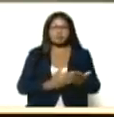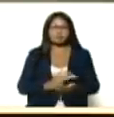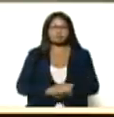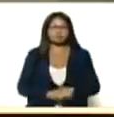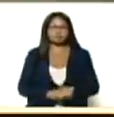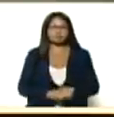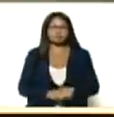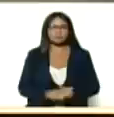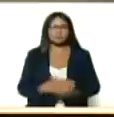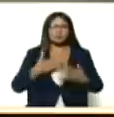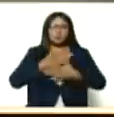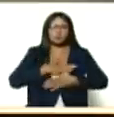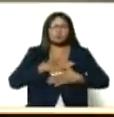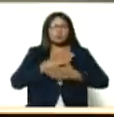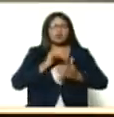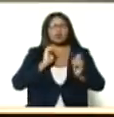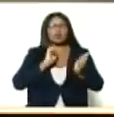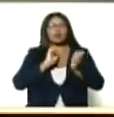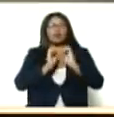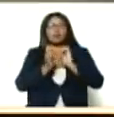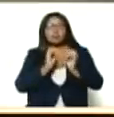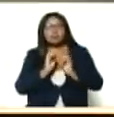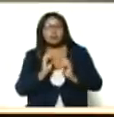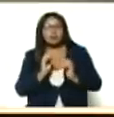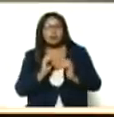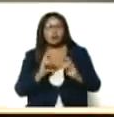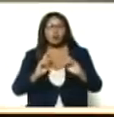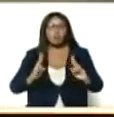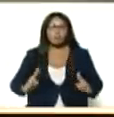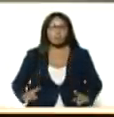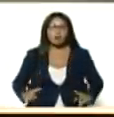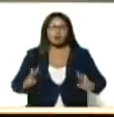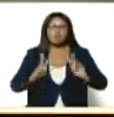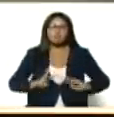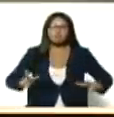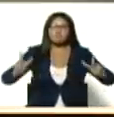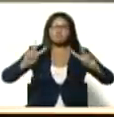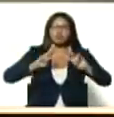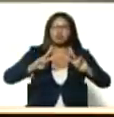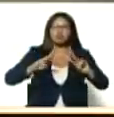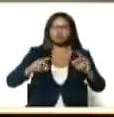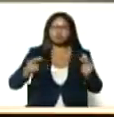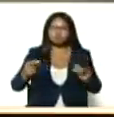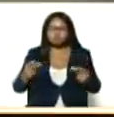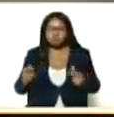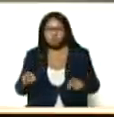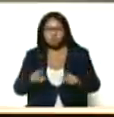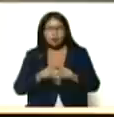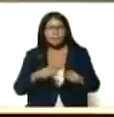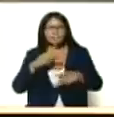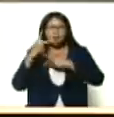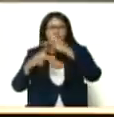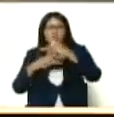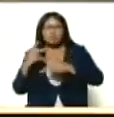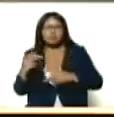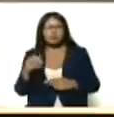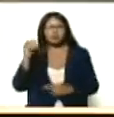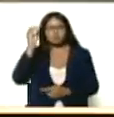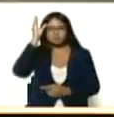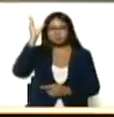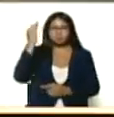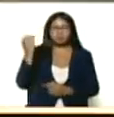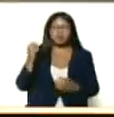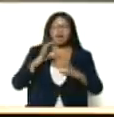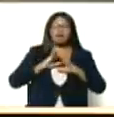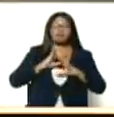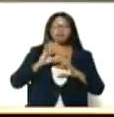engloba la calidad espiritual, ética, humana, sus valores y la eficacia política, la capacidad de